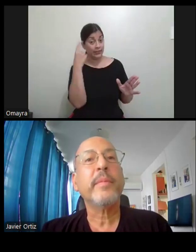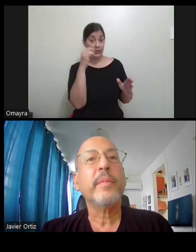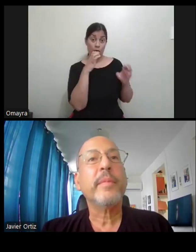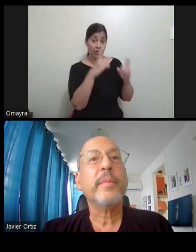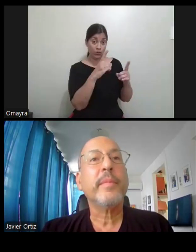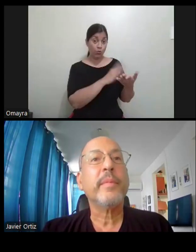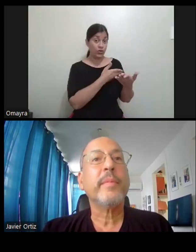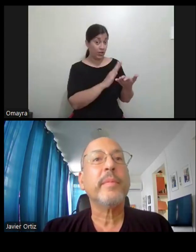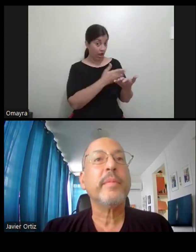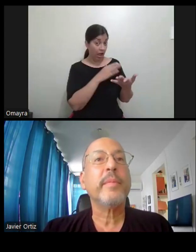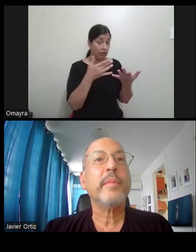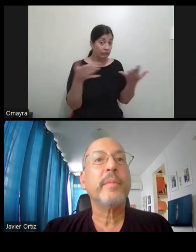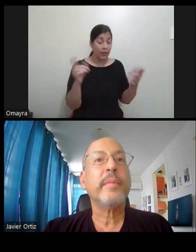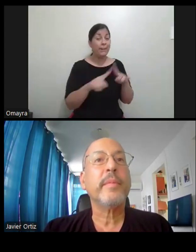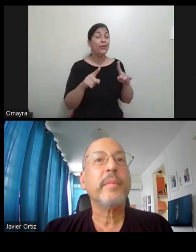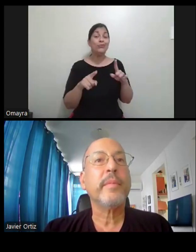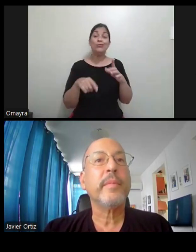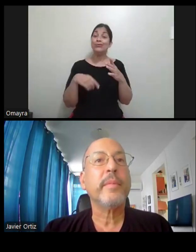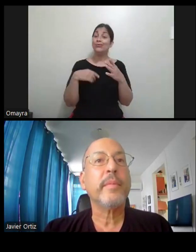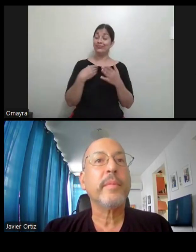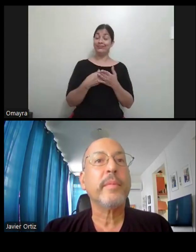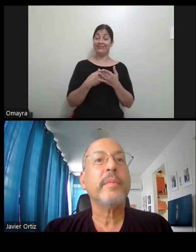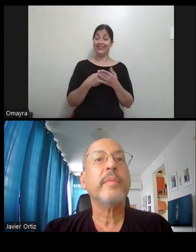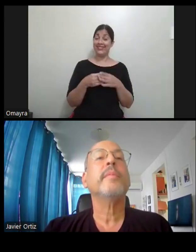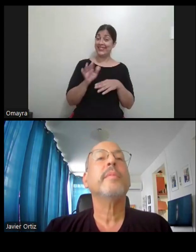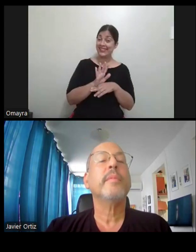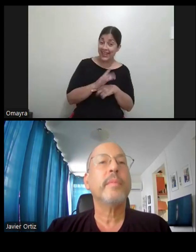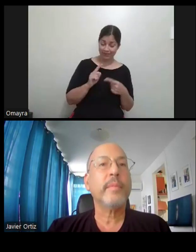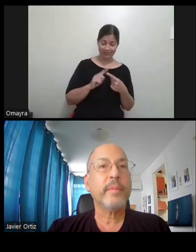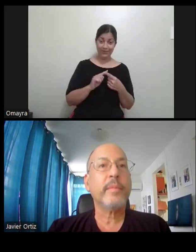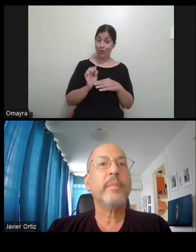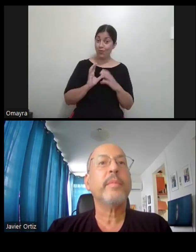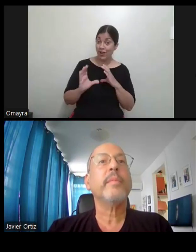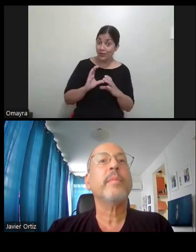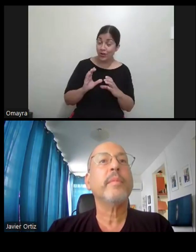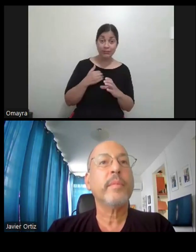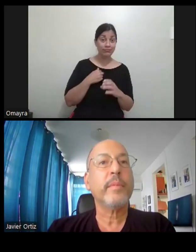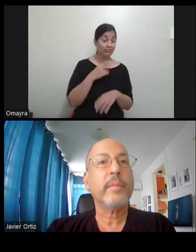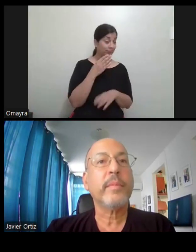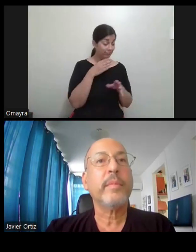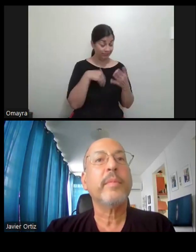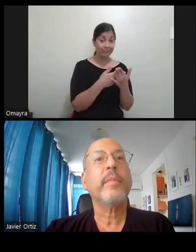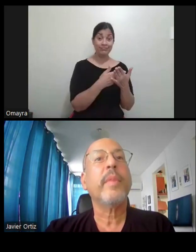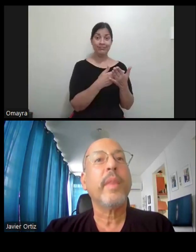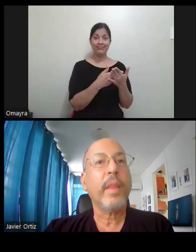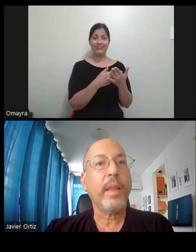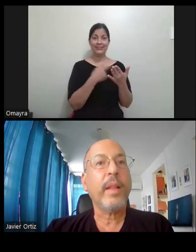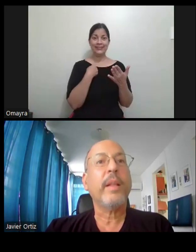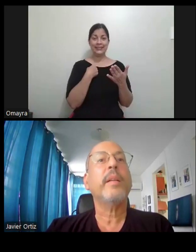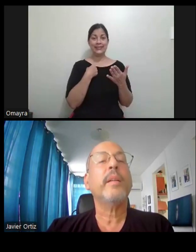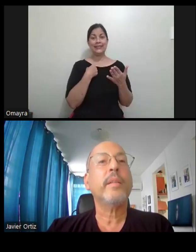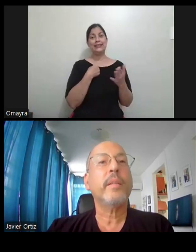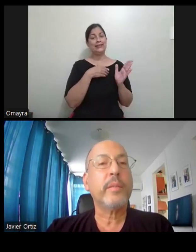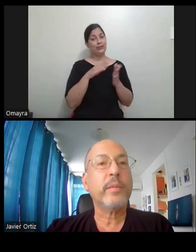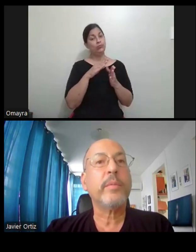qué, pero llega el cine, llegan las comunicaciones, y Anilín se fue para allá. Me fui para allá por